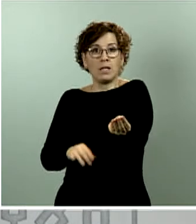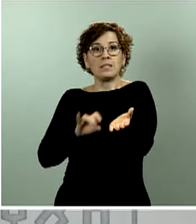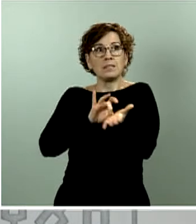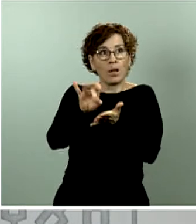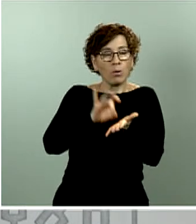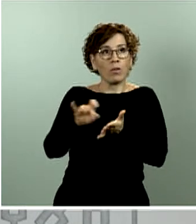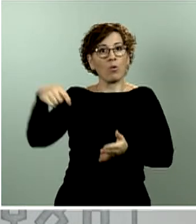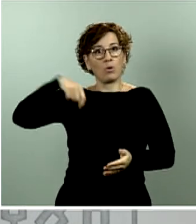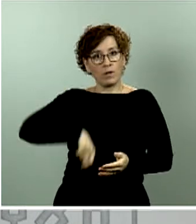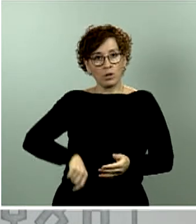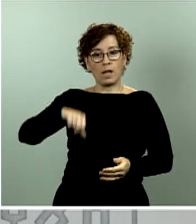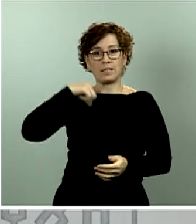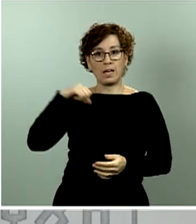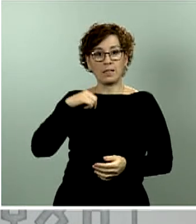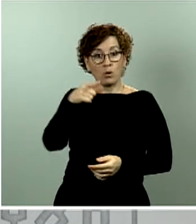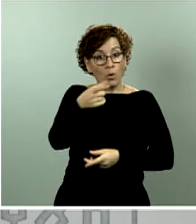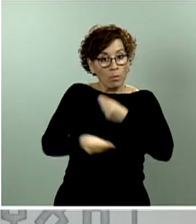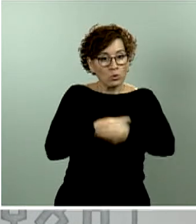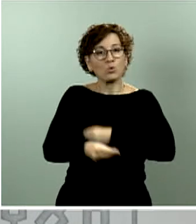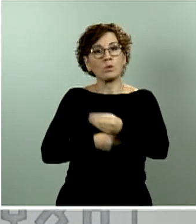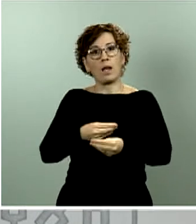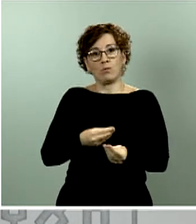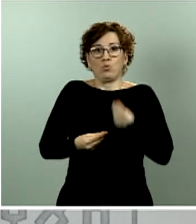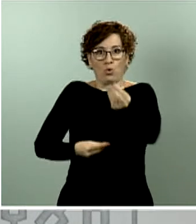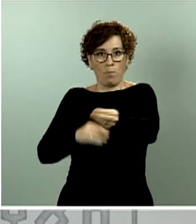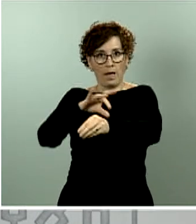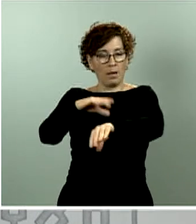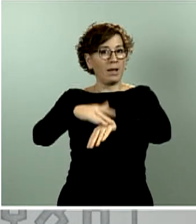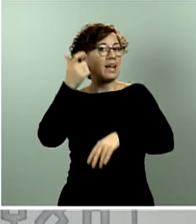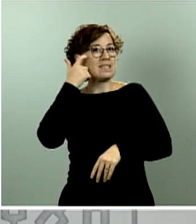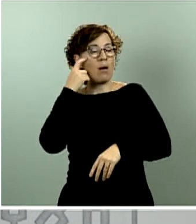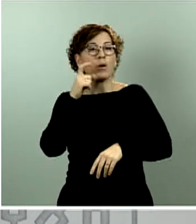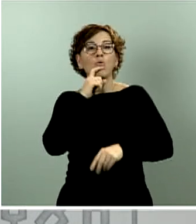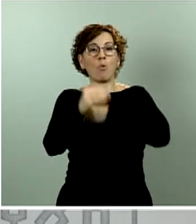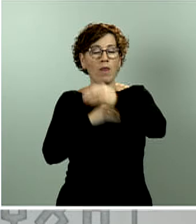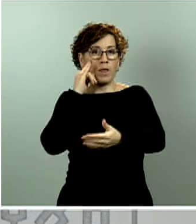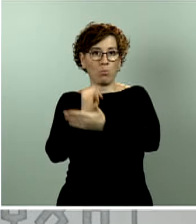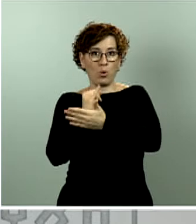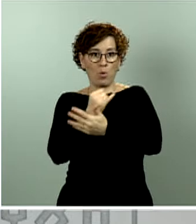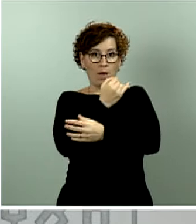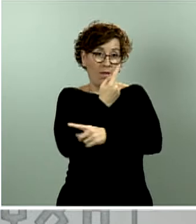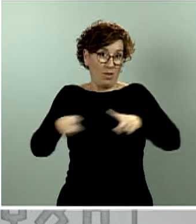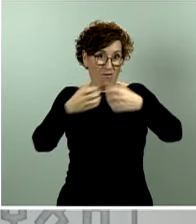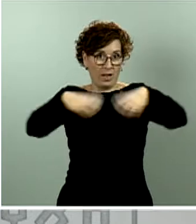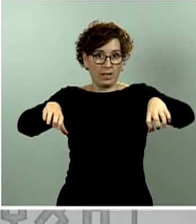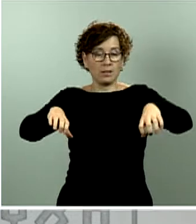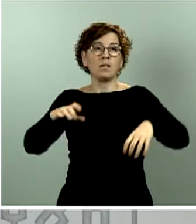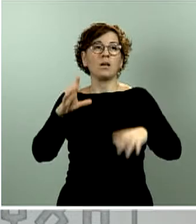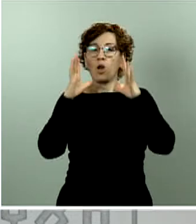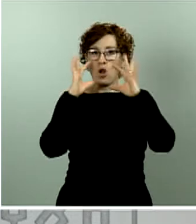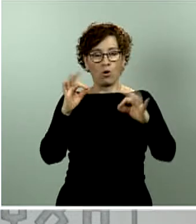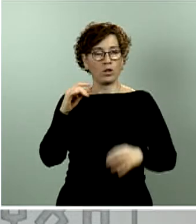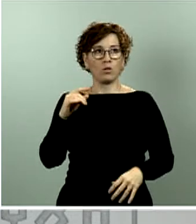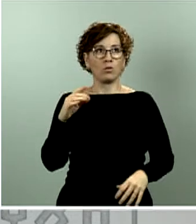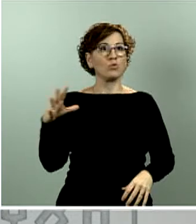tengan que utilizarla y aplicar las muestras, las pruebas de diferentes tipos. Obviamente todo el mundo quiere hacerse prueba para saber